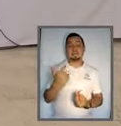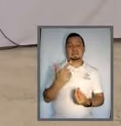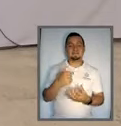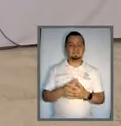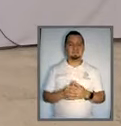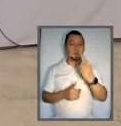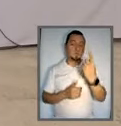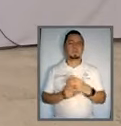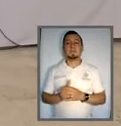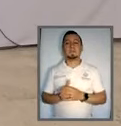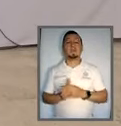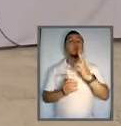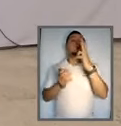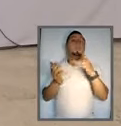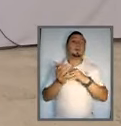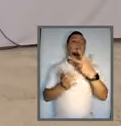completas, son